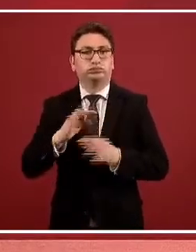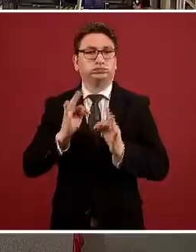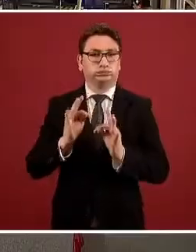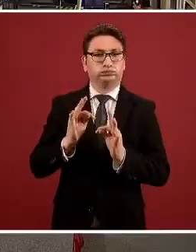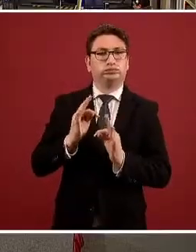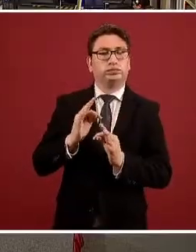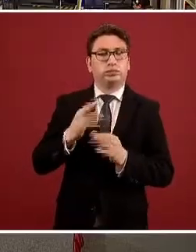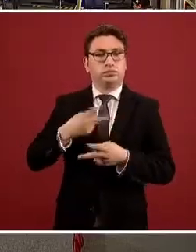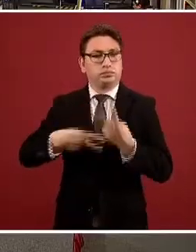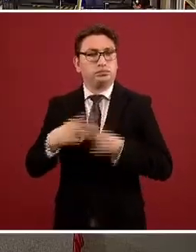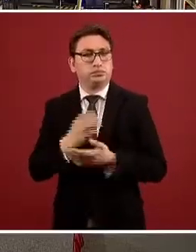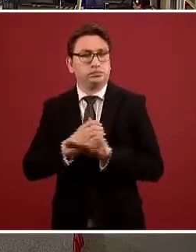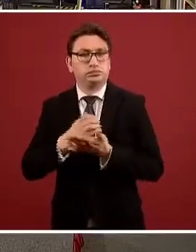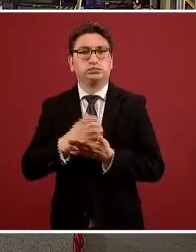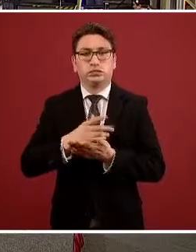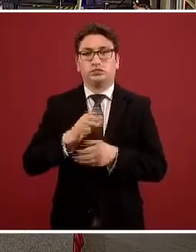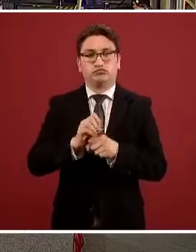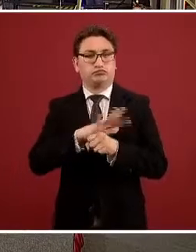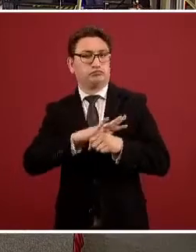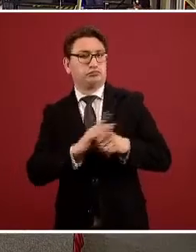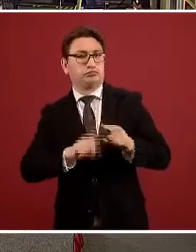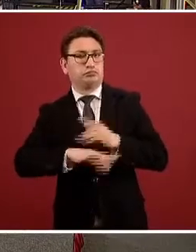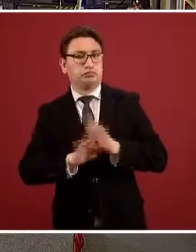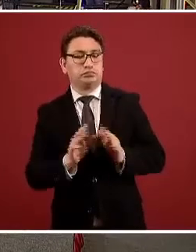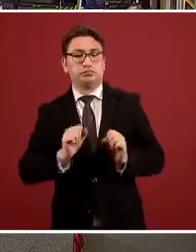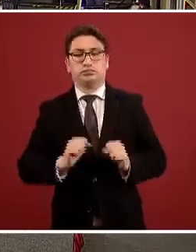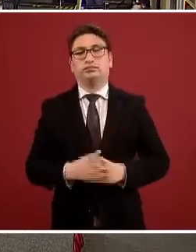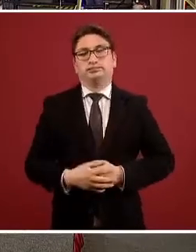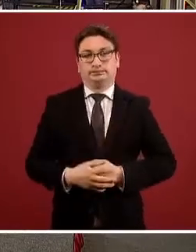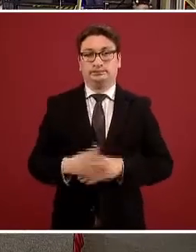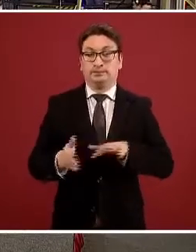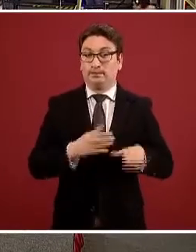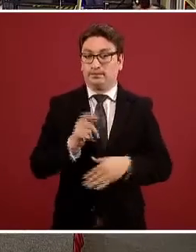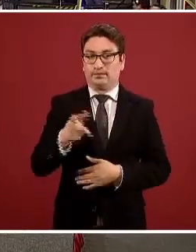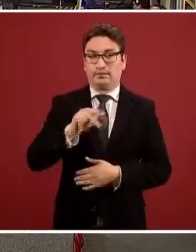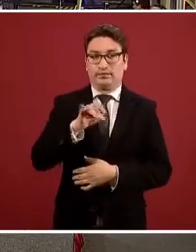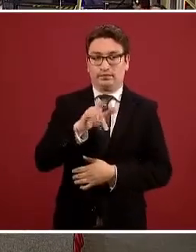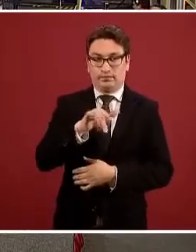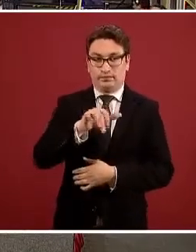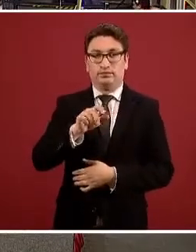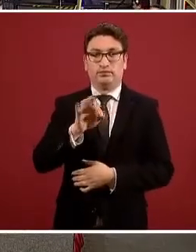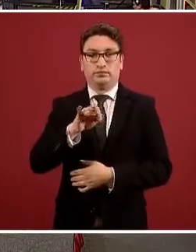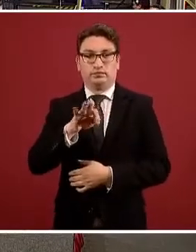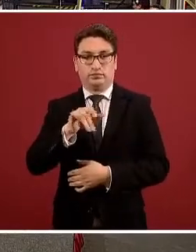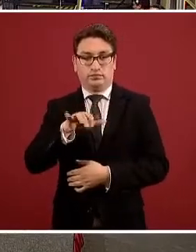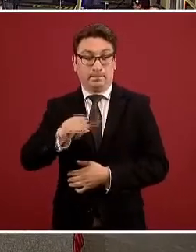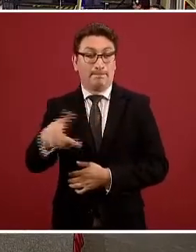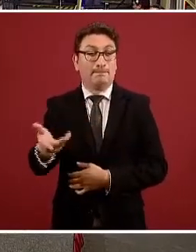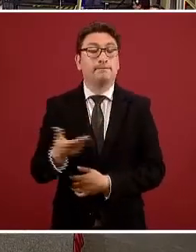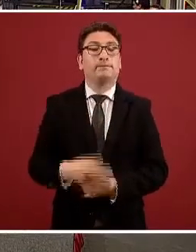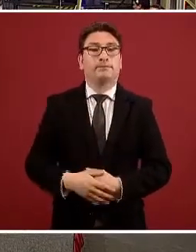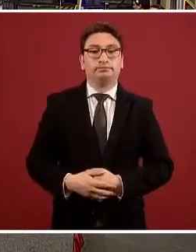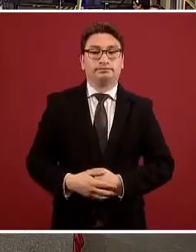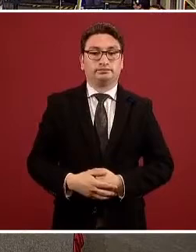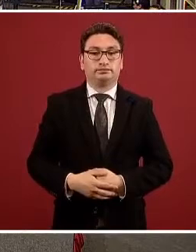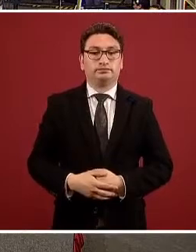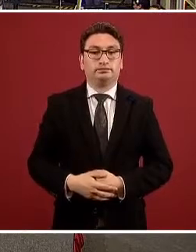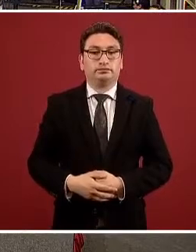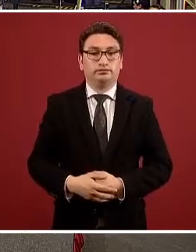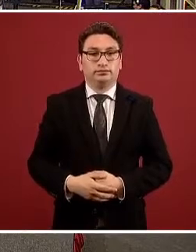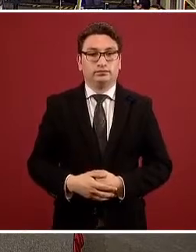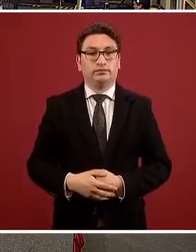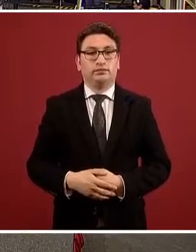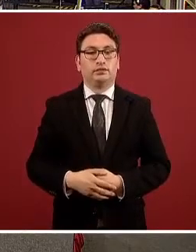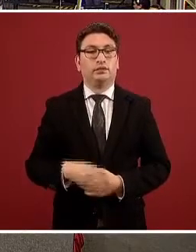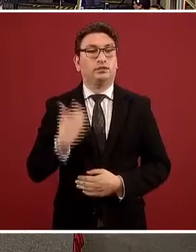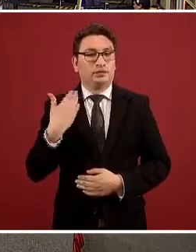coronavirus. Gracias. Natalia Vitela, de Reforma. Gracias. Buenas noches. Hablaban precisamente de la saturación